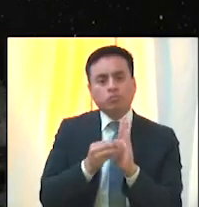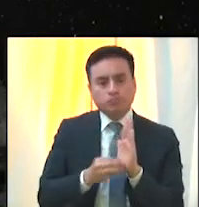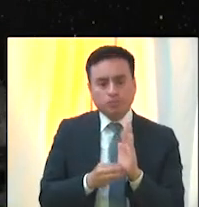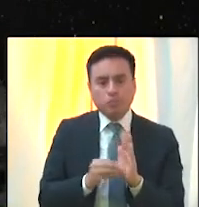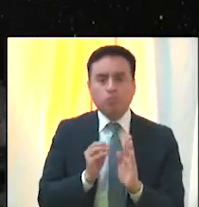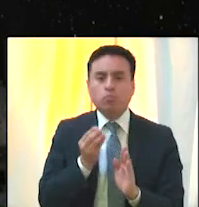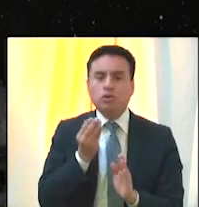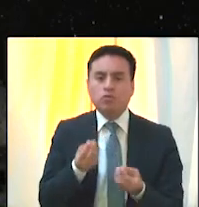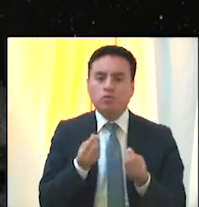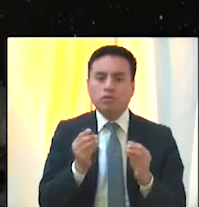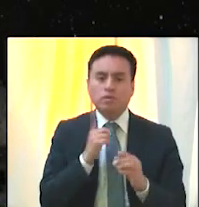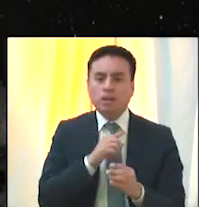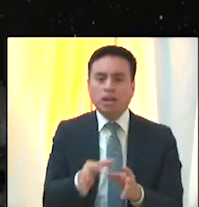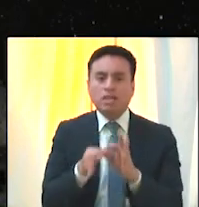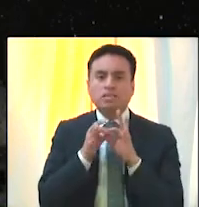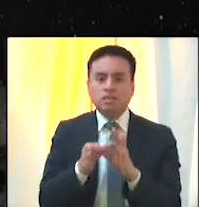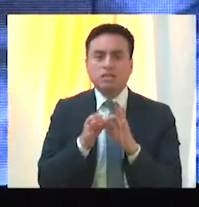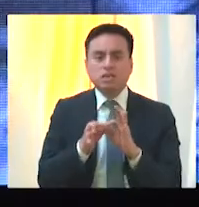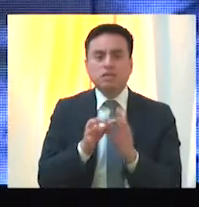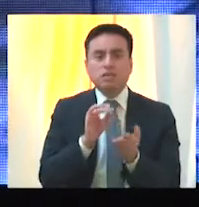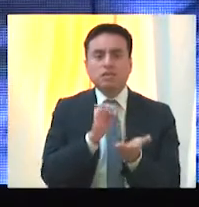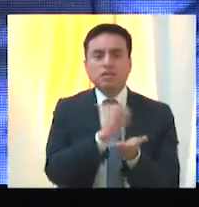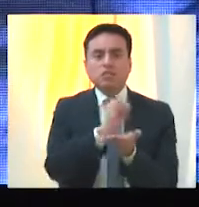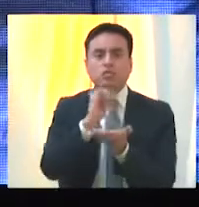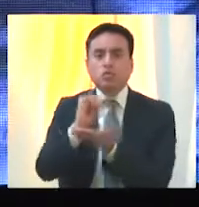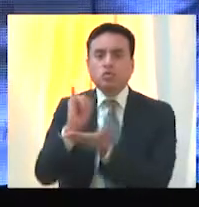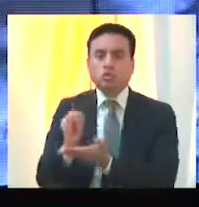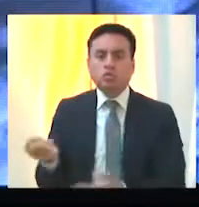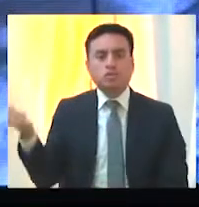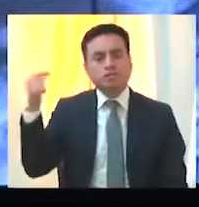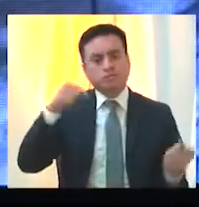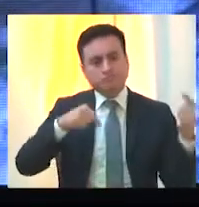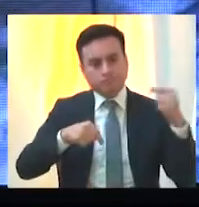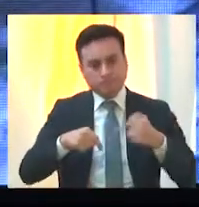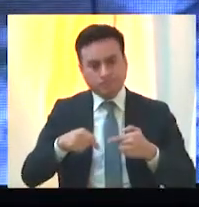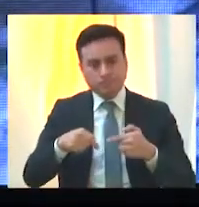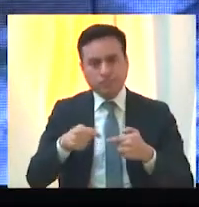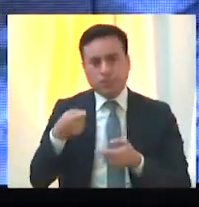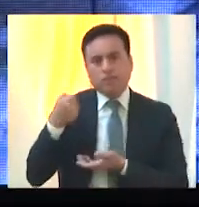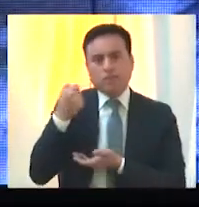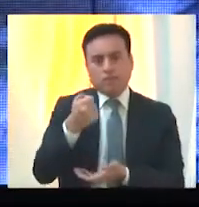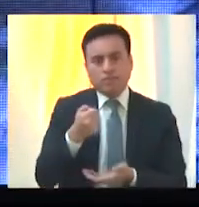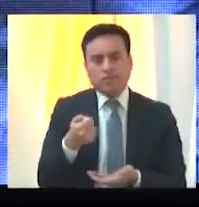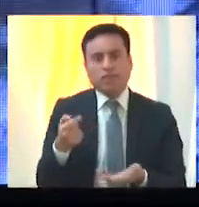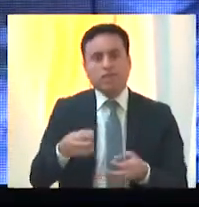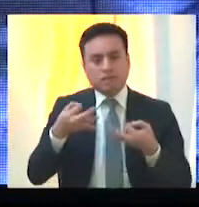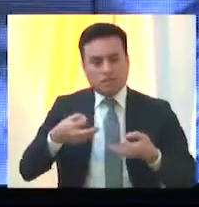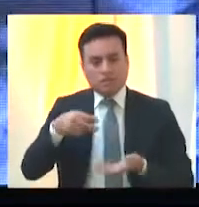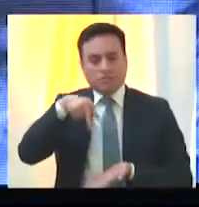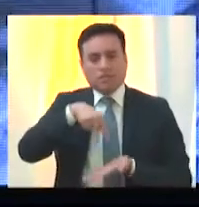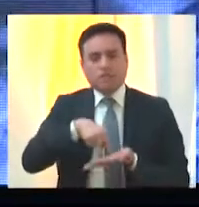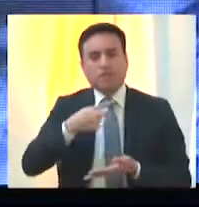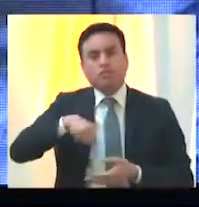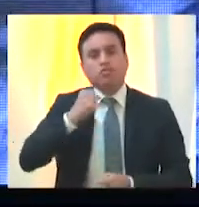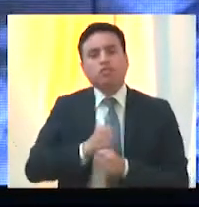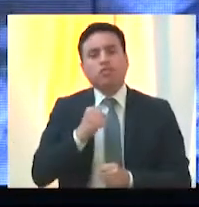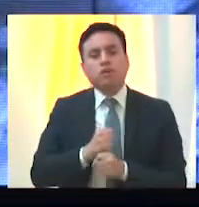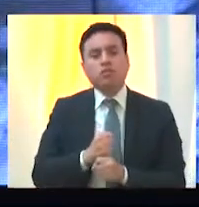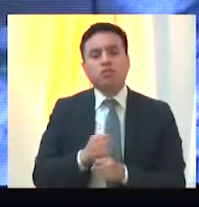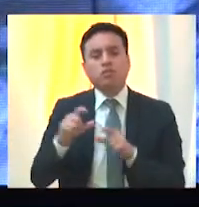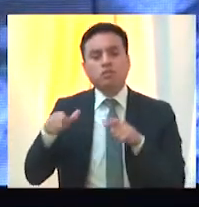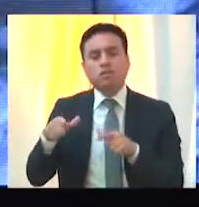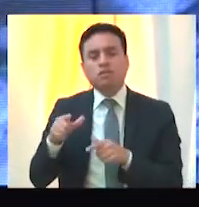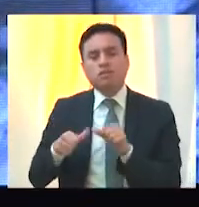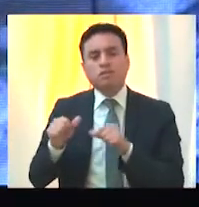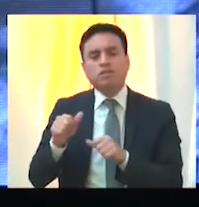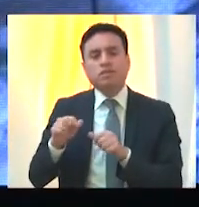Bueno, finalmente quiero agradecer nuevamente a las instituciones que financian y que me dan cabida para hacer nuestro trabajo, la Facultad de Ciencia